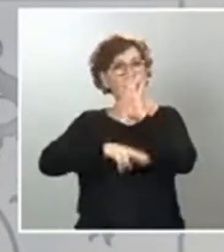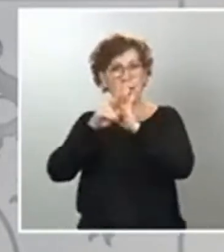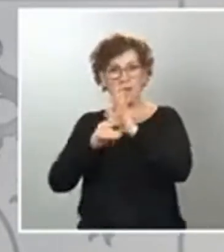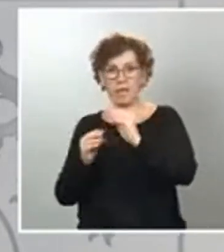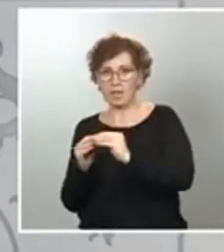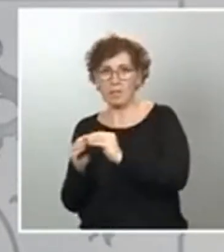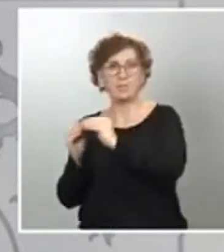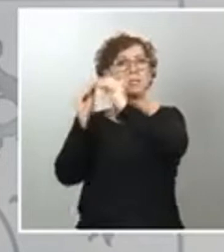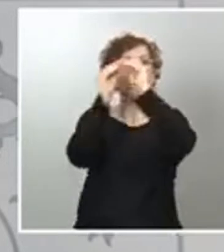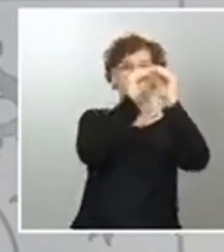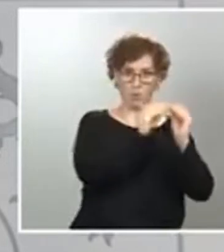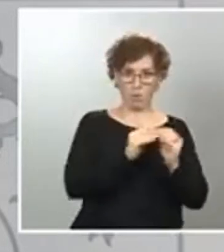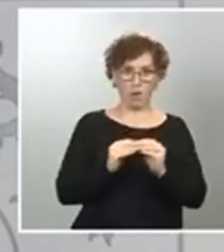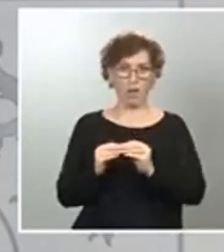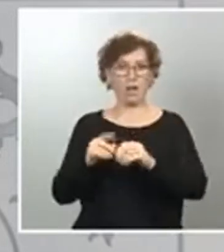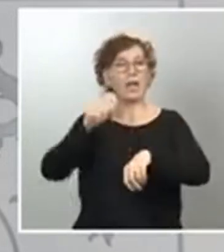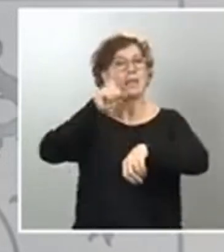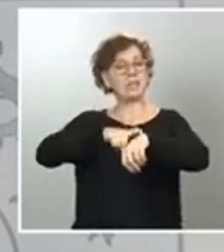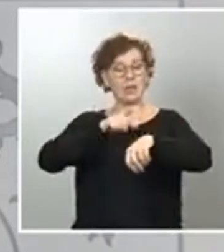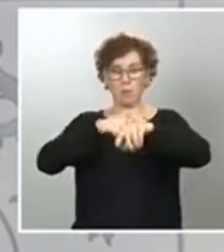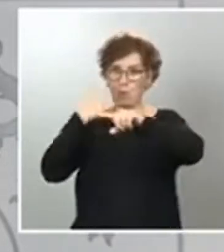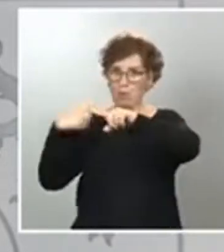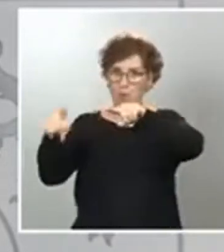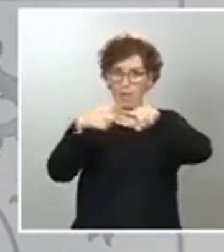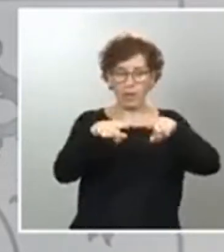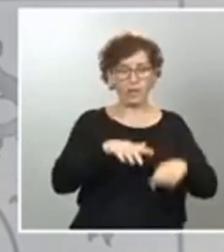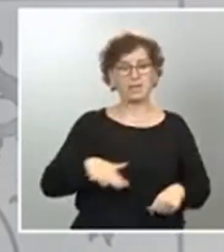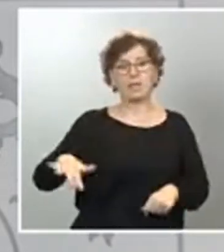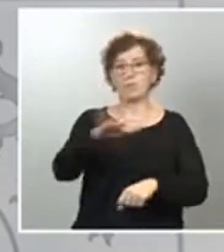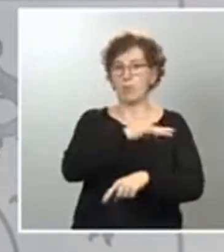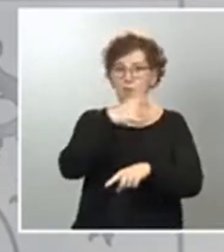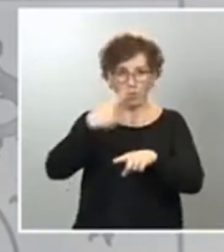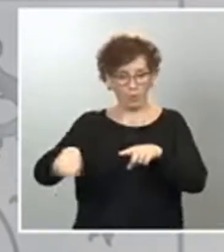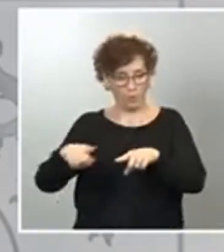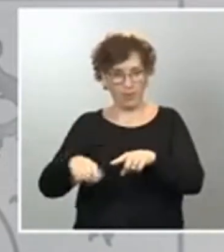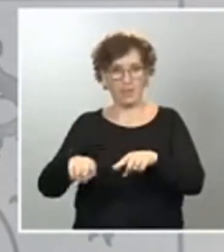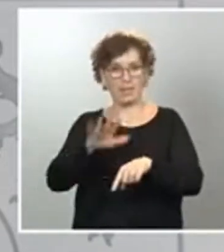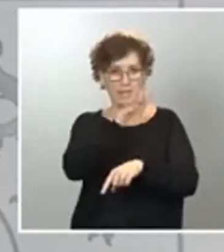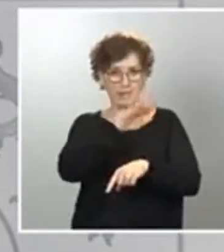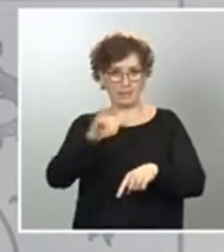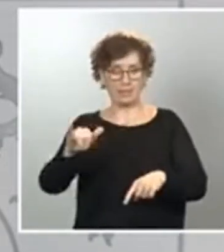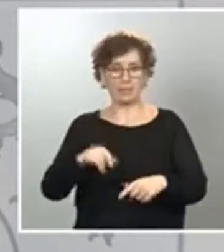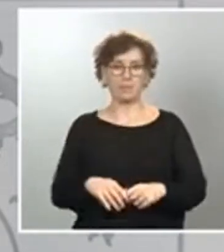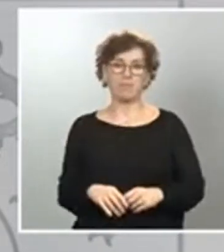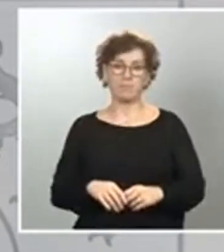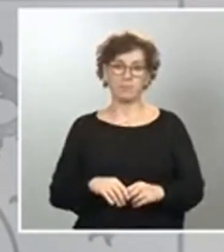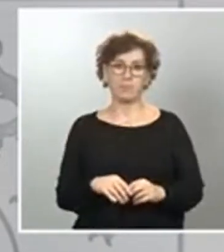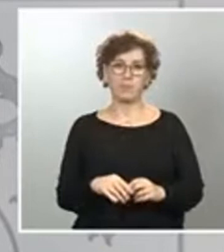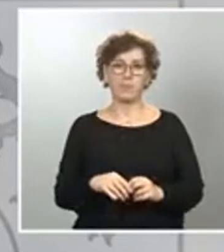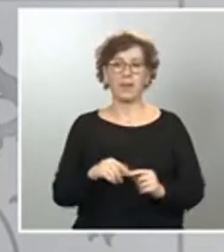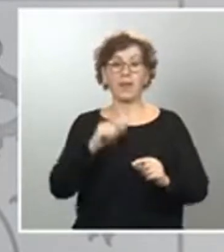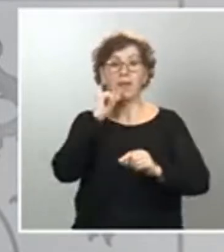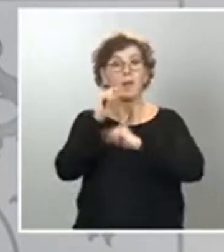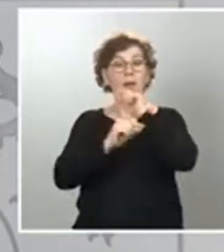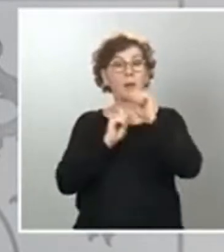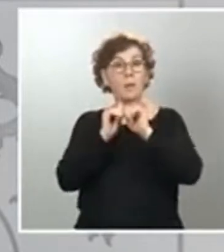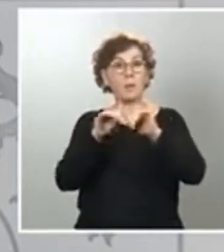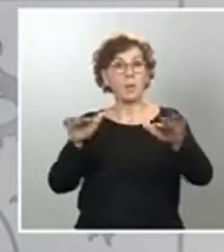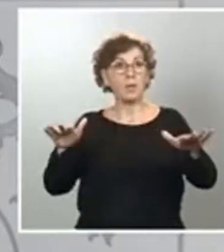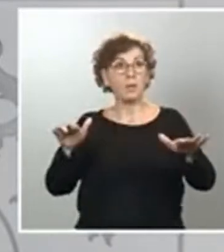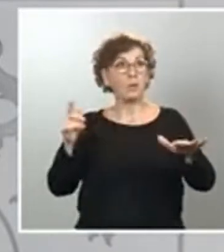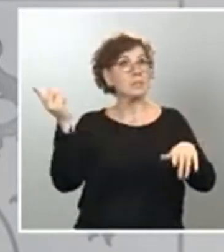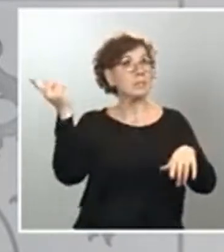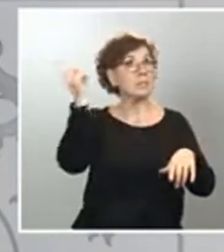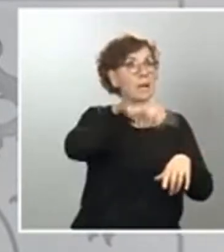diferentes y en espacios distintos en función del territorio. Hemos repetido innumerables veces que el virus no distingue de lindes administrativas,